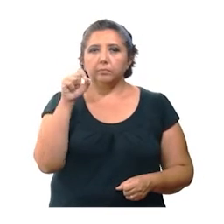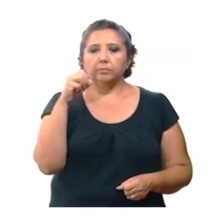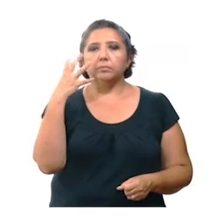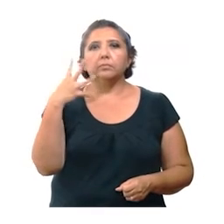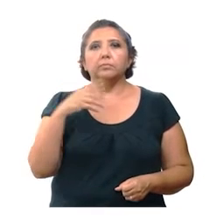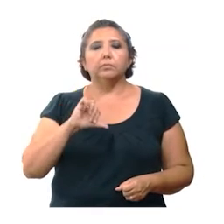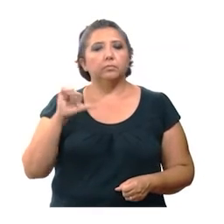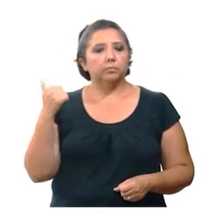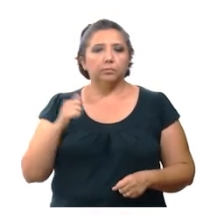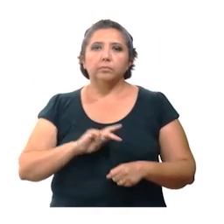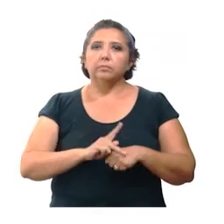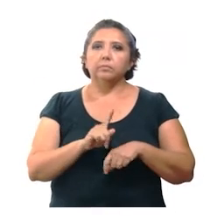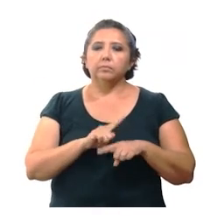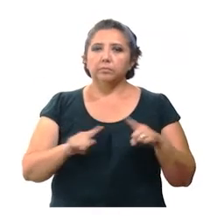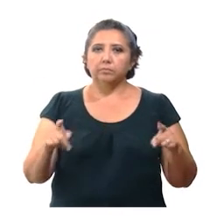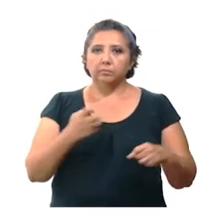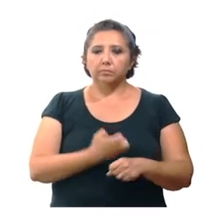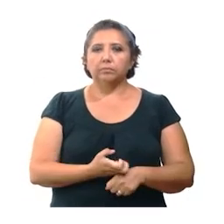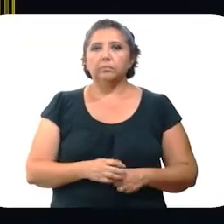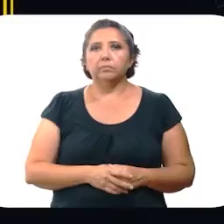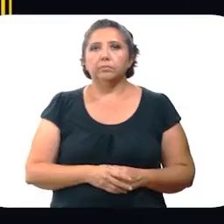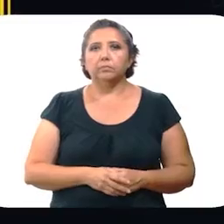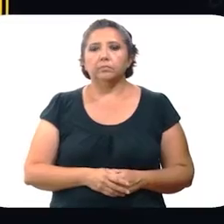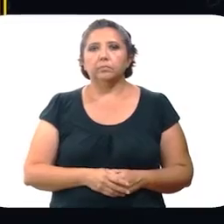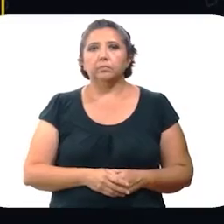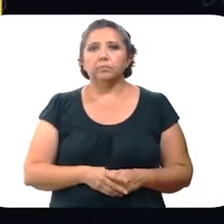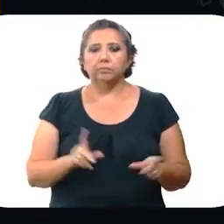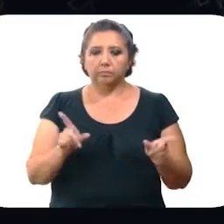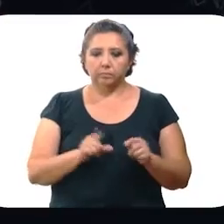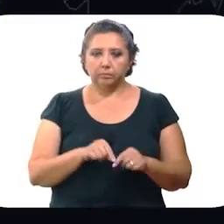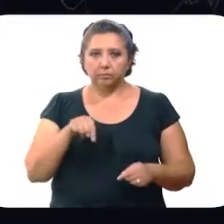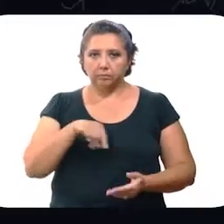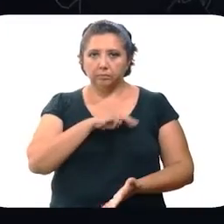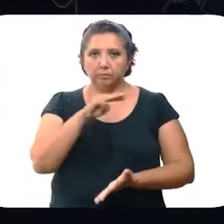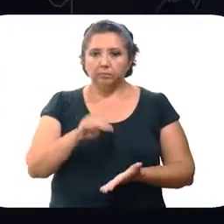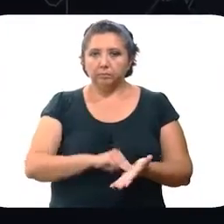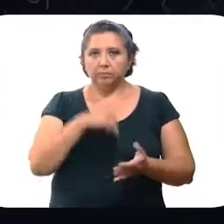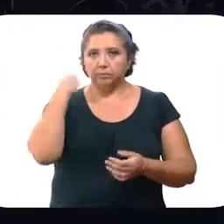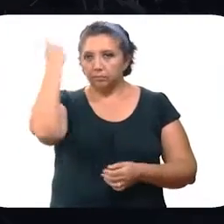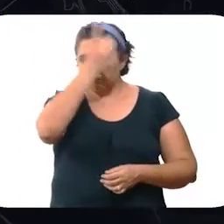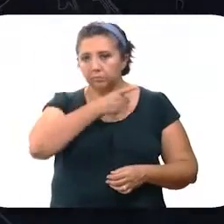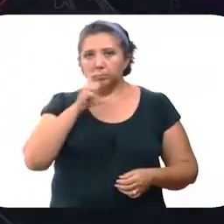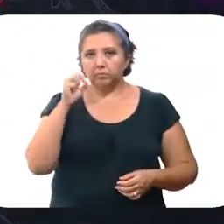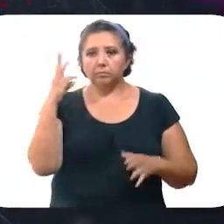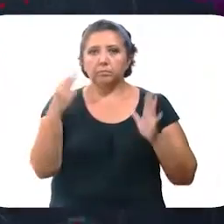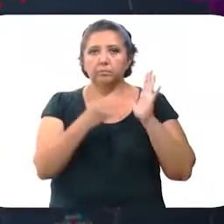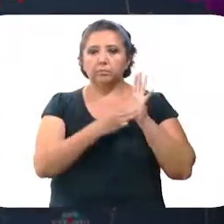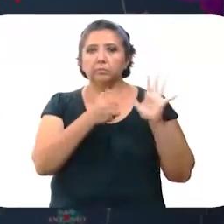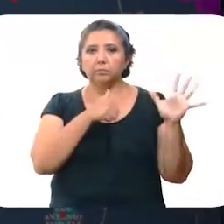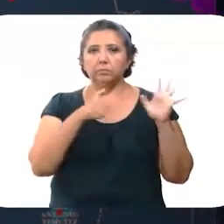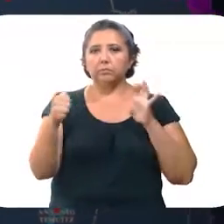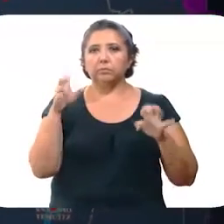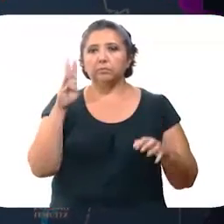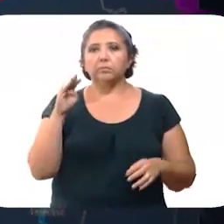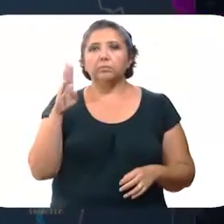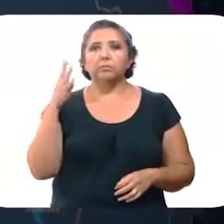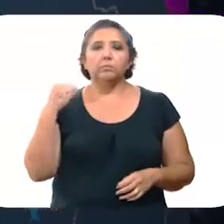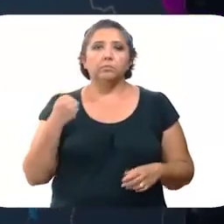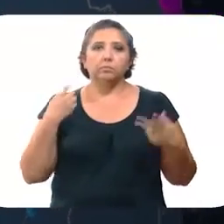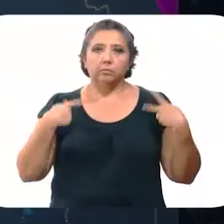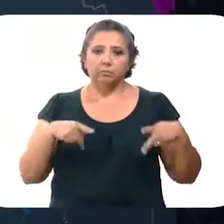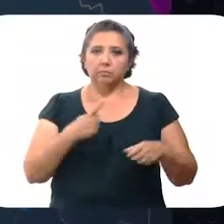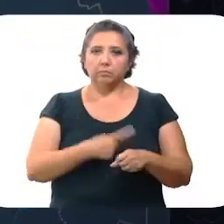maks okupak alekohanilo, trescientos veinticuatro, juntulule, tarsetorutalo. Chumay tukajiljoj, soku chikpajal veintitres mil